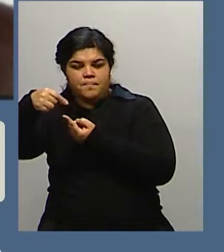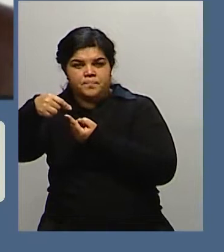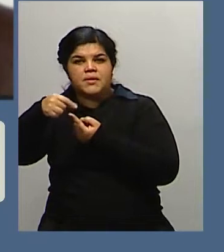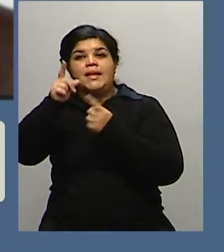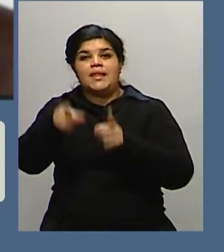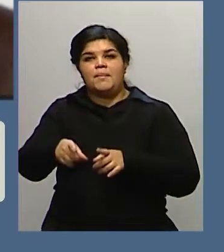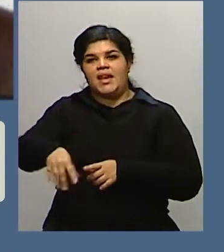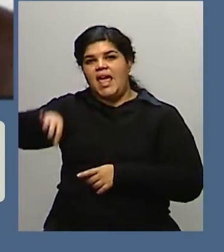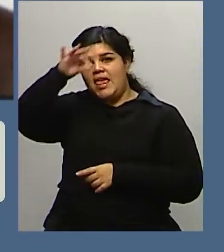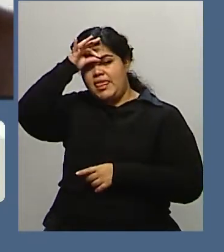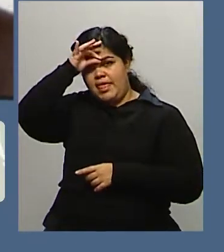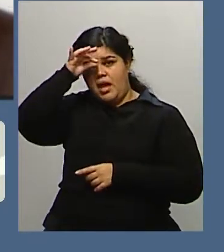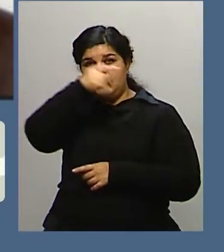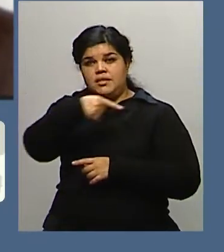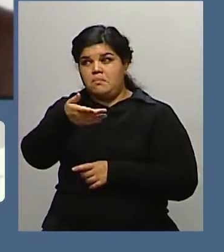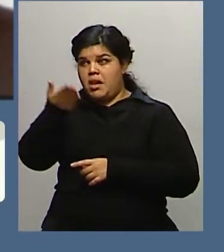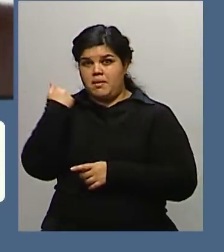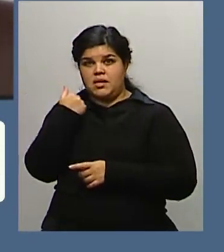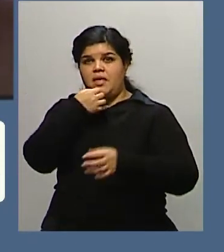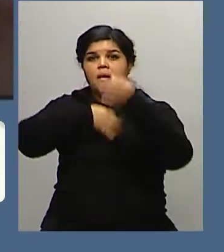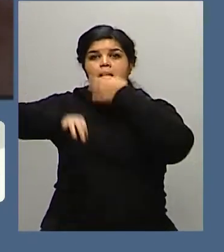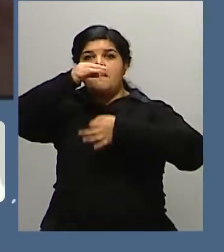India la semana pasada cerró las exportaciones